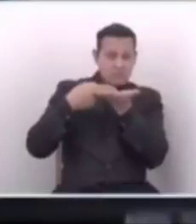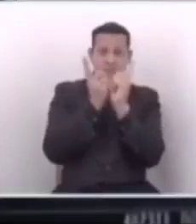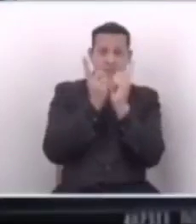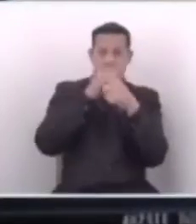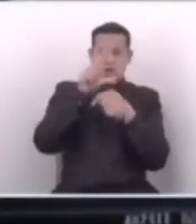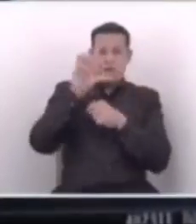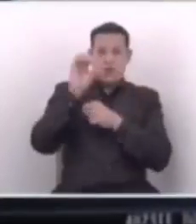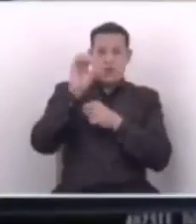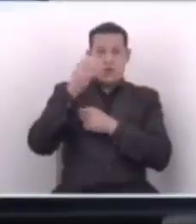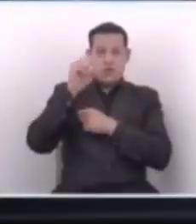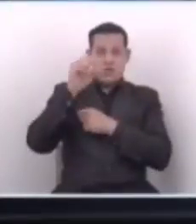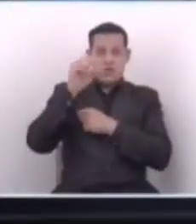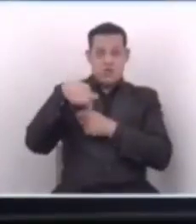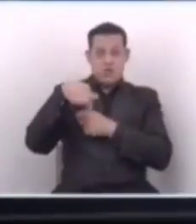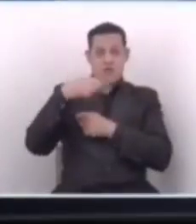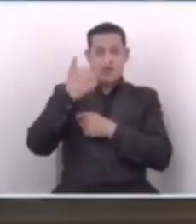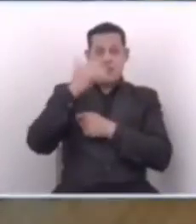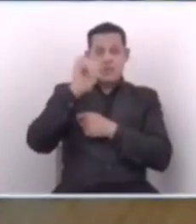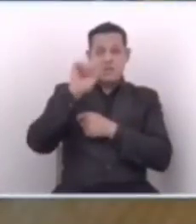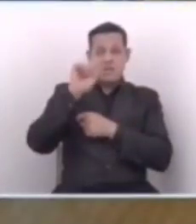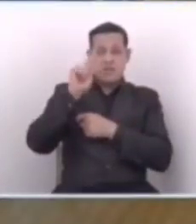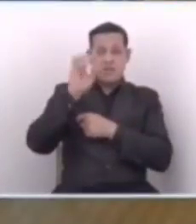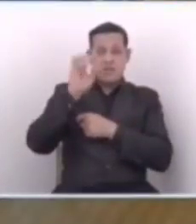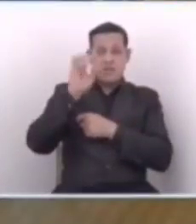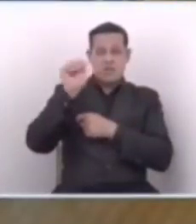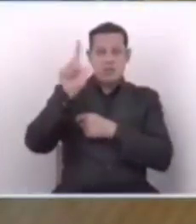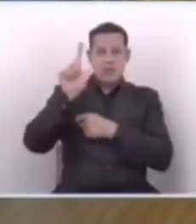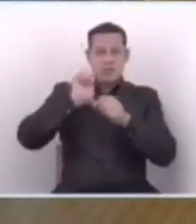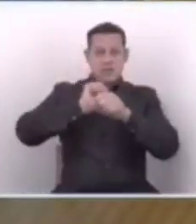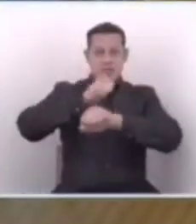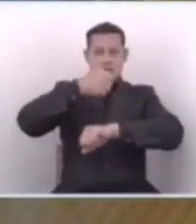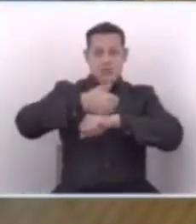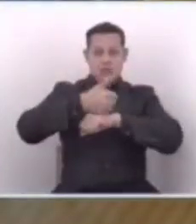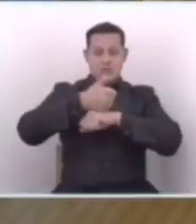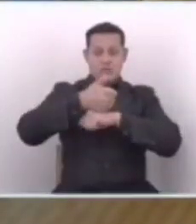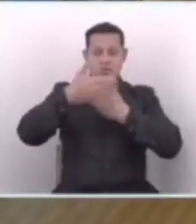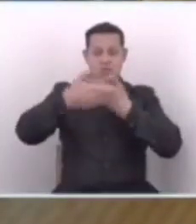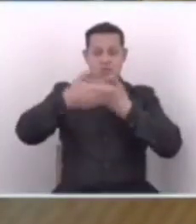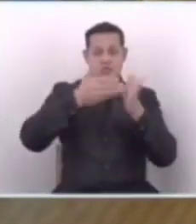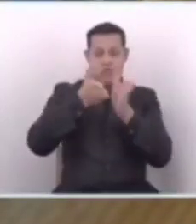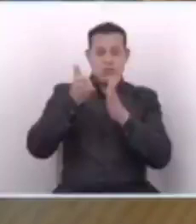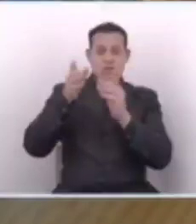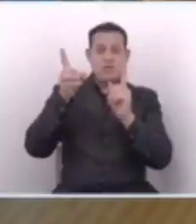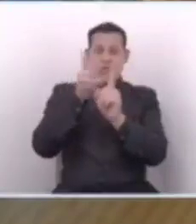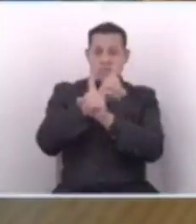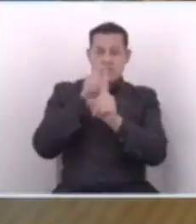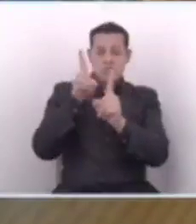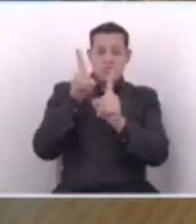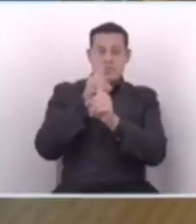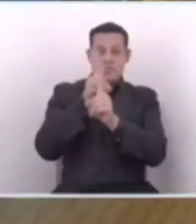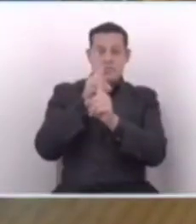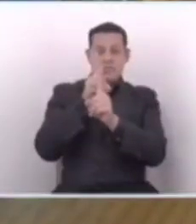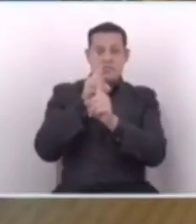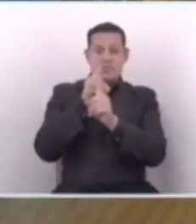cambian de logo. Hoy estuvo el turno de Chistosal, Fundación para el Debido Proceso para los Criminales,